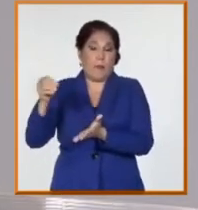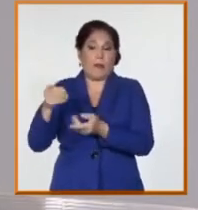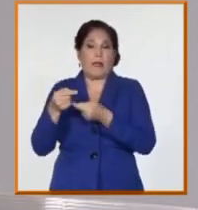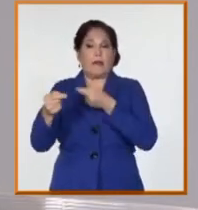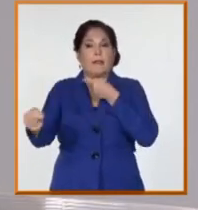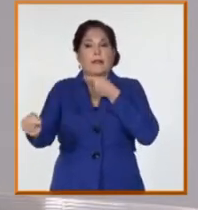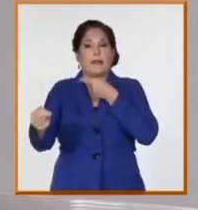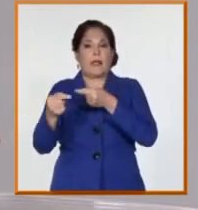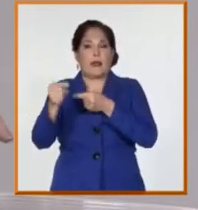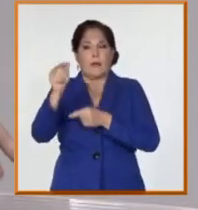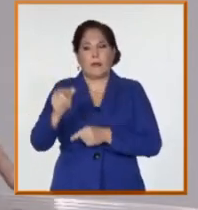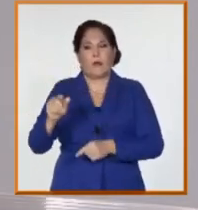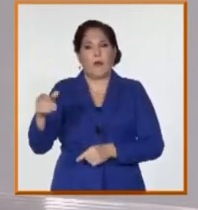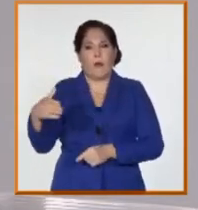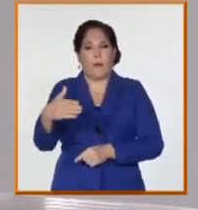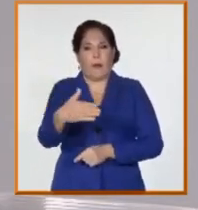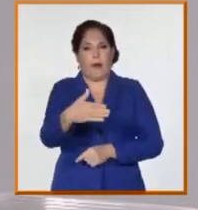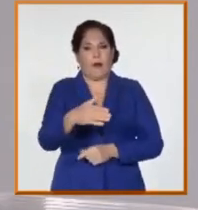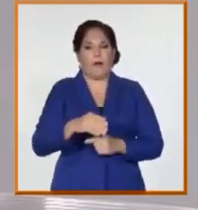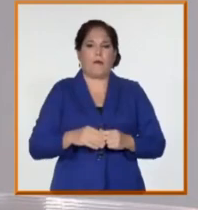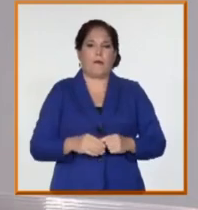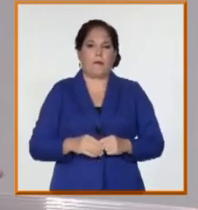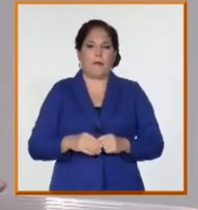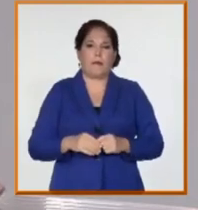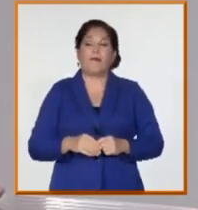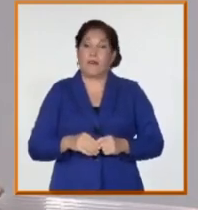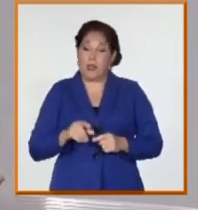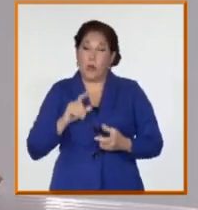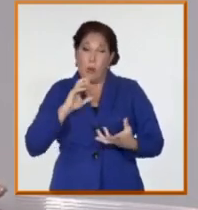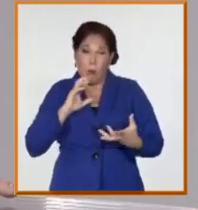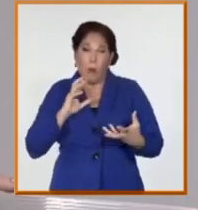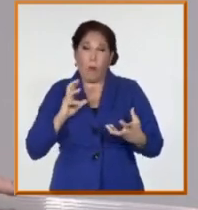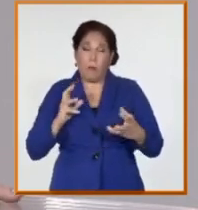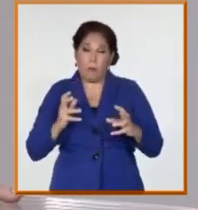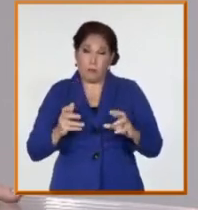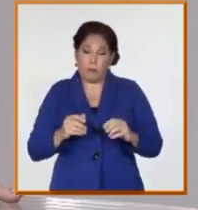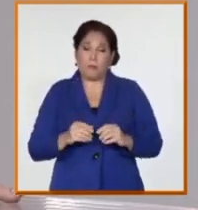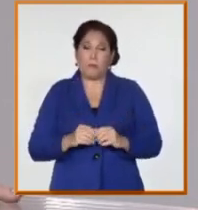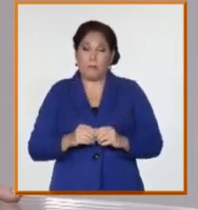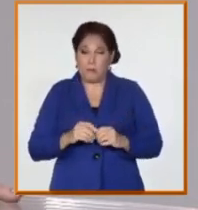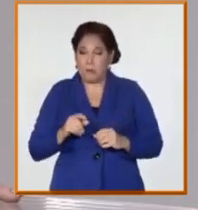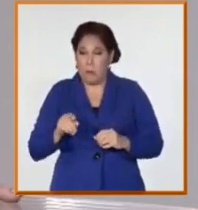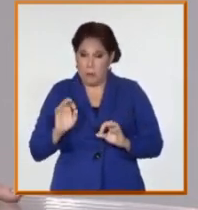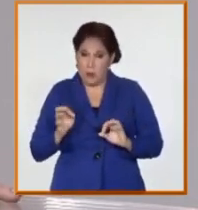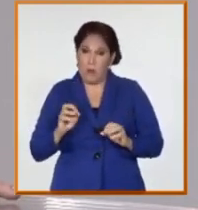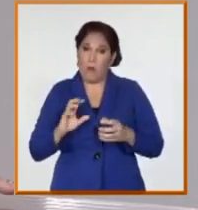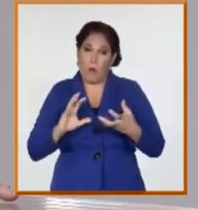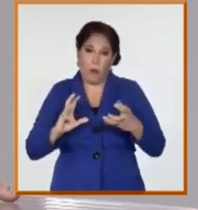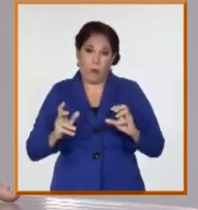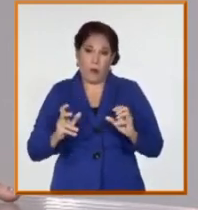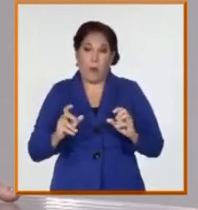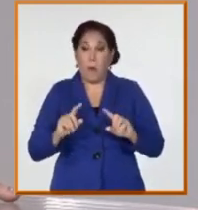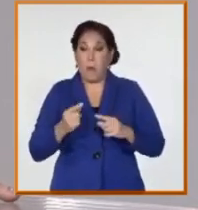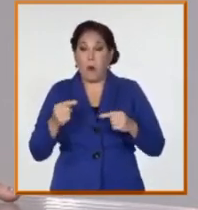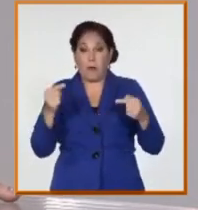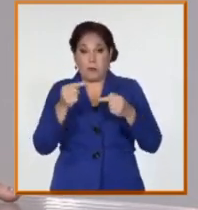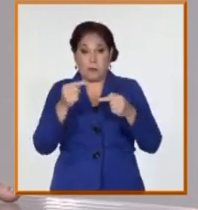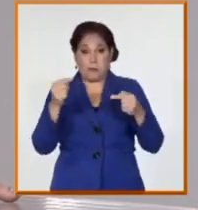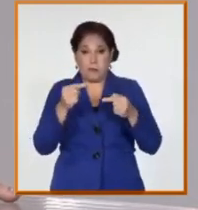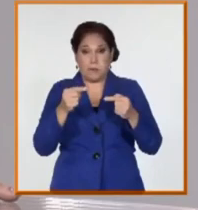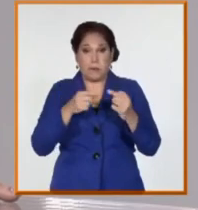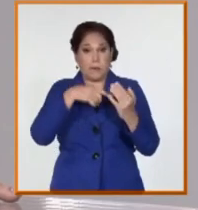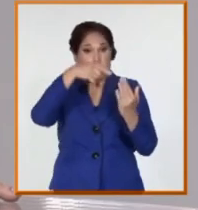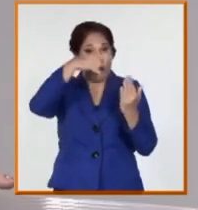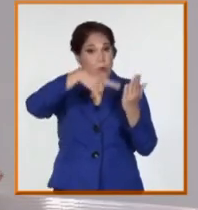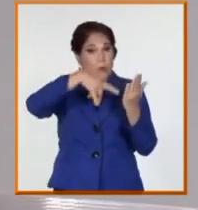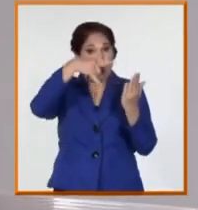pesqueras los asentamientos pesqueros y complejiza un poco el trabajo de comercio electrónico pero no es